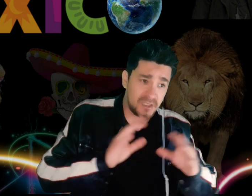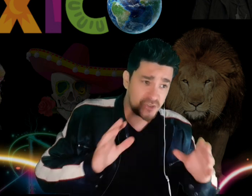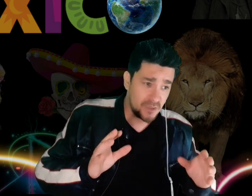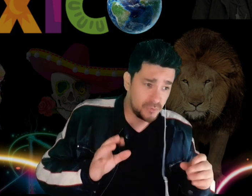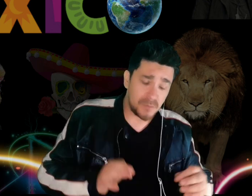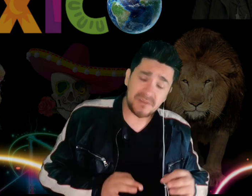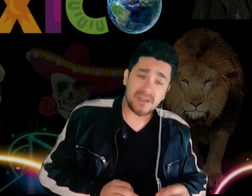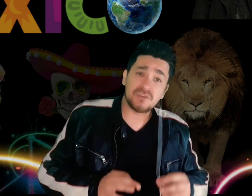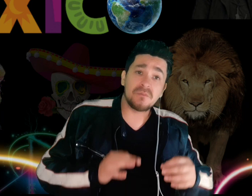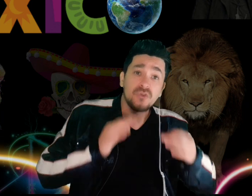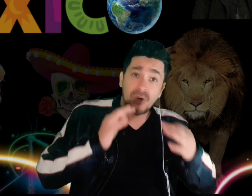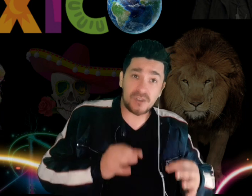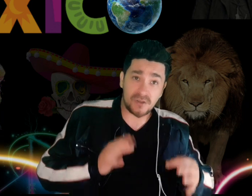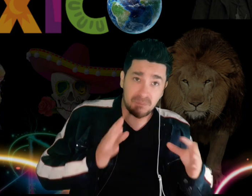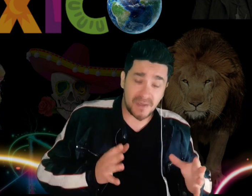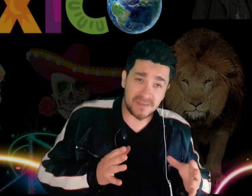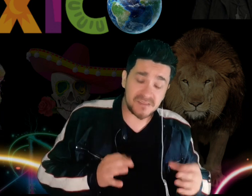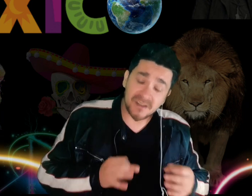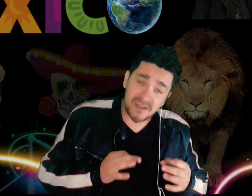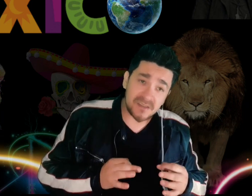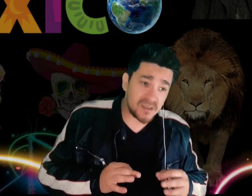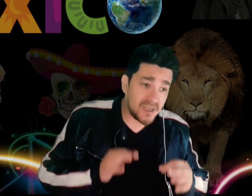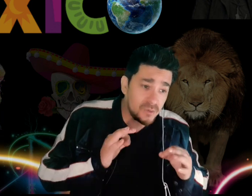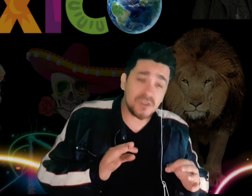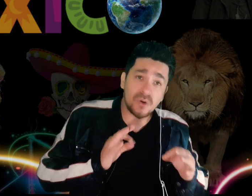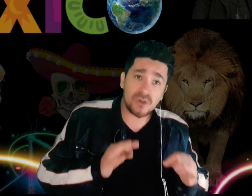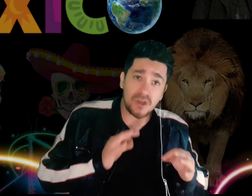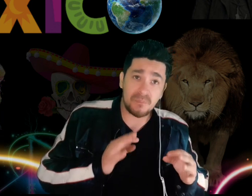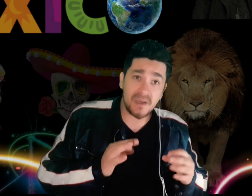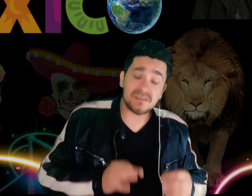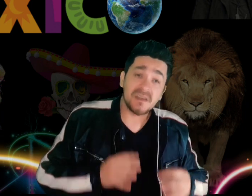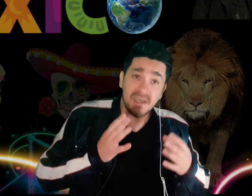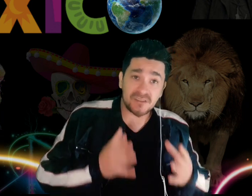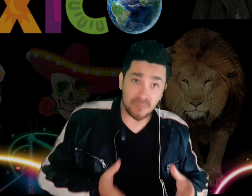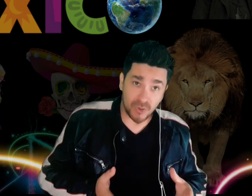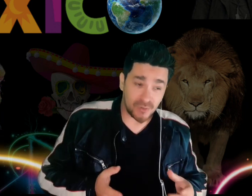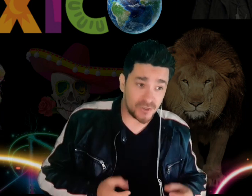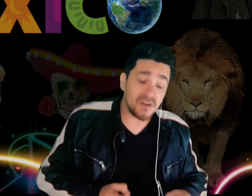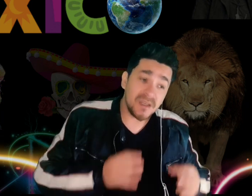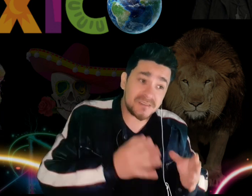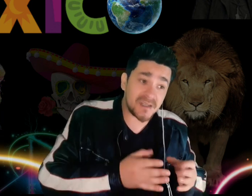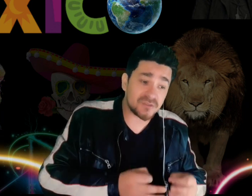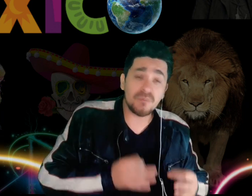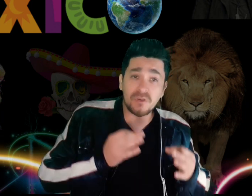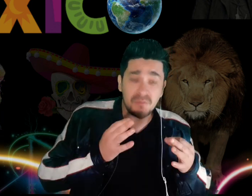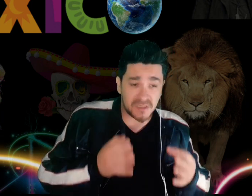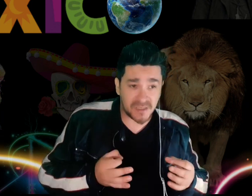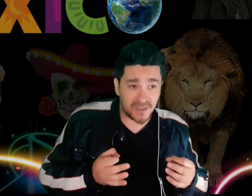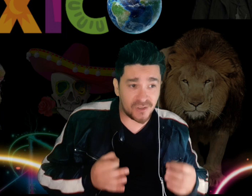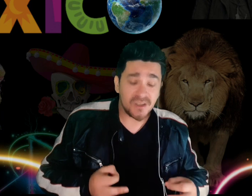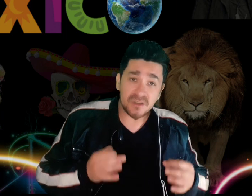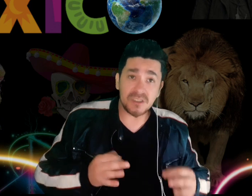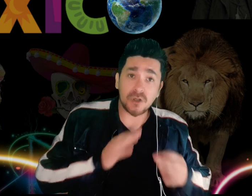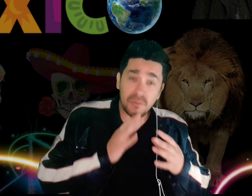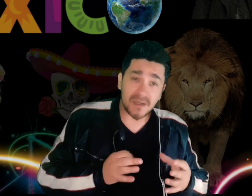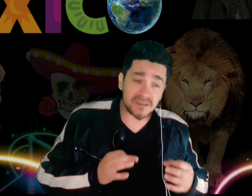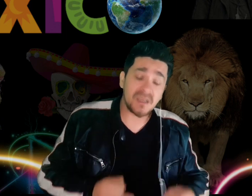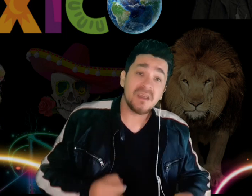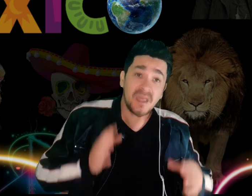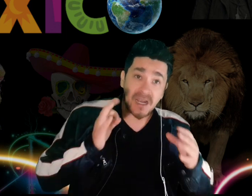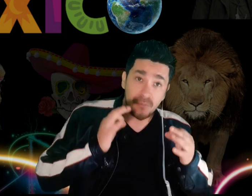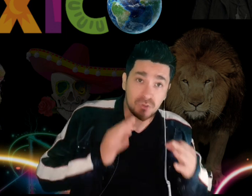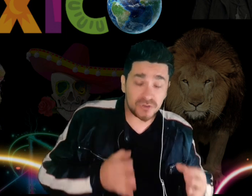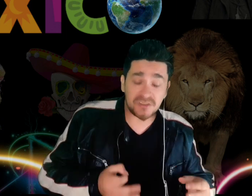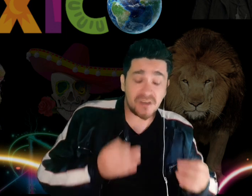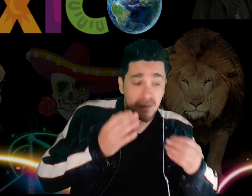tienen todo el derecho del mundo, piensan que son dueños del país y en realidad el único dueño del país es el pueblo, ¿no? En este caso el pueblo mexicano dijo